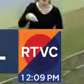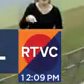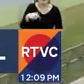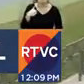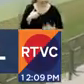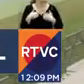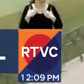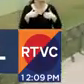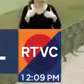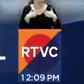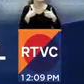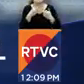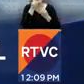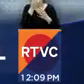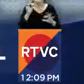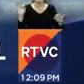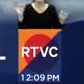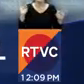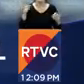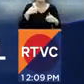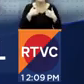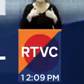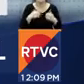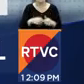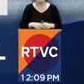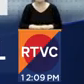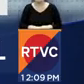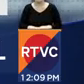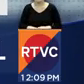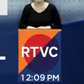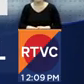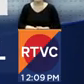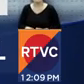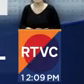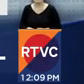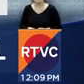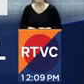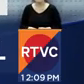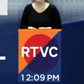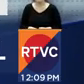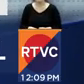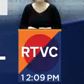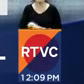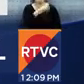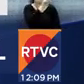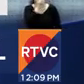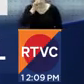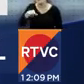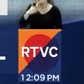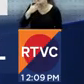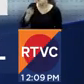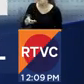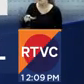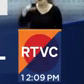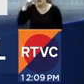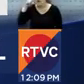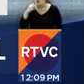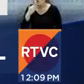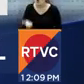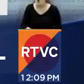amenazas, no quisieron salir en cámara. Me preguntaba cómo tenía mi zona íntima, que si